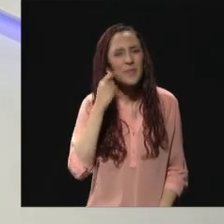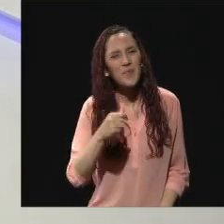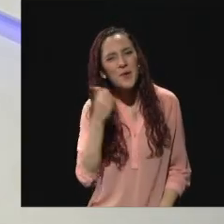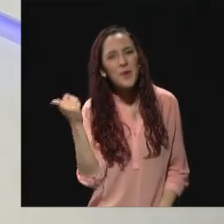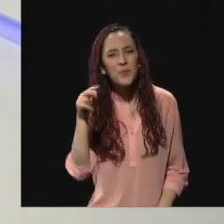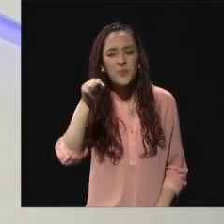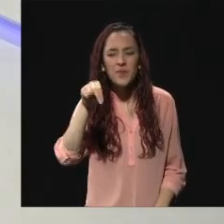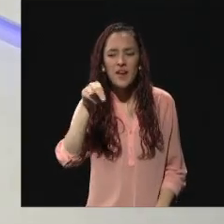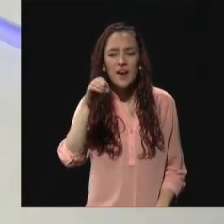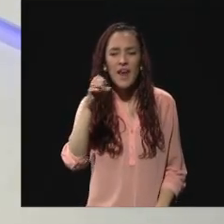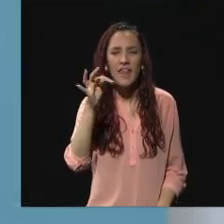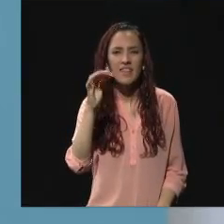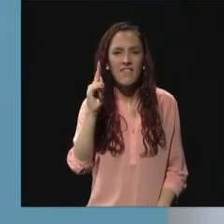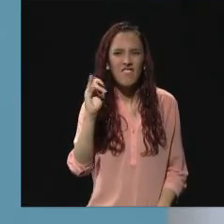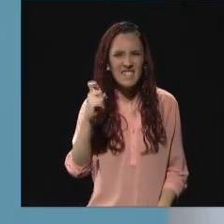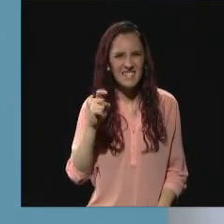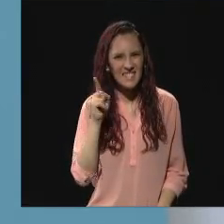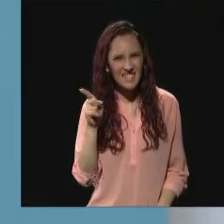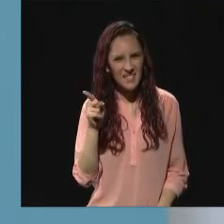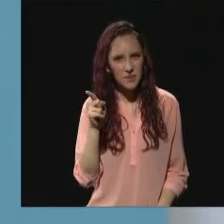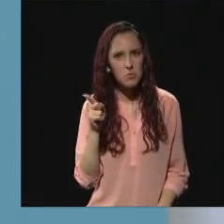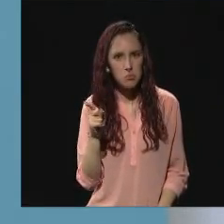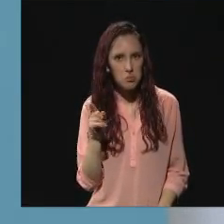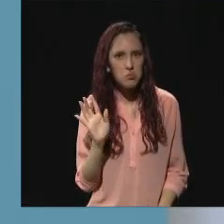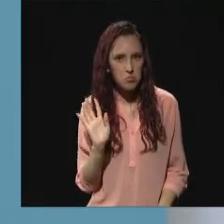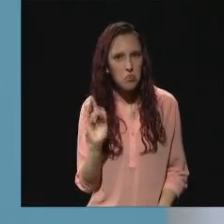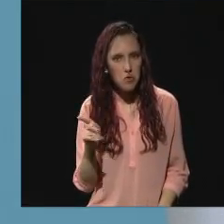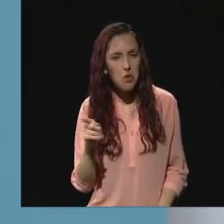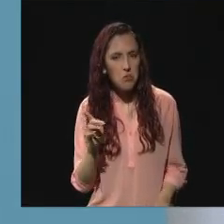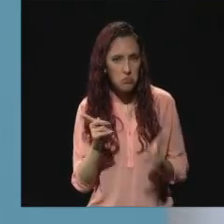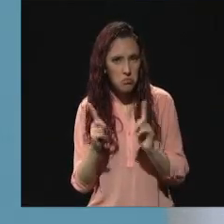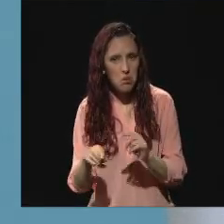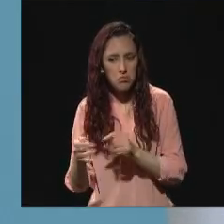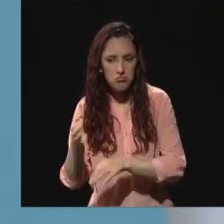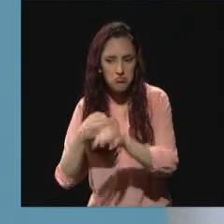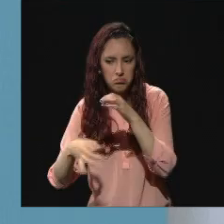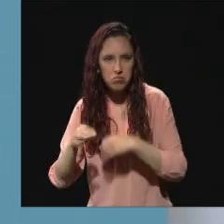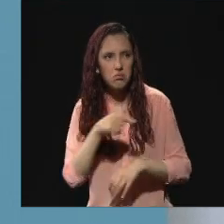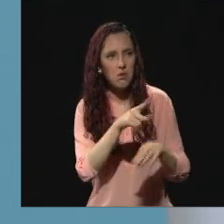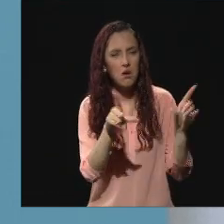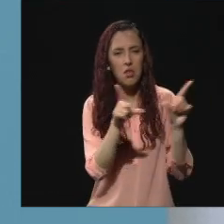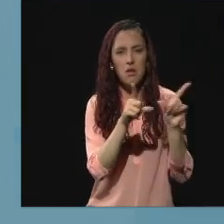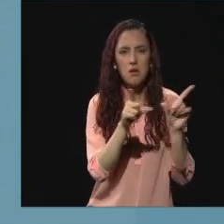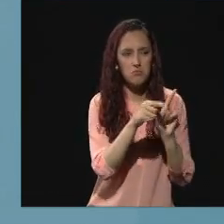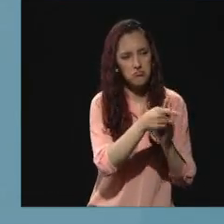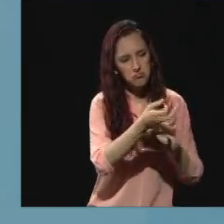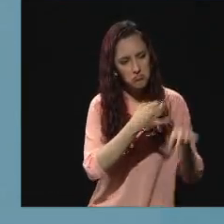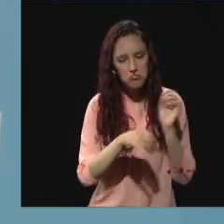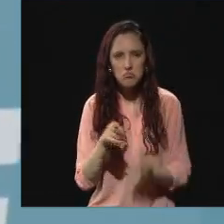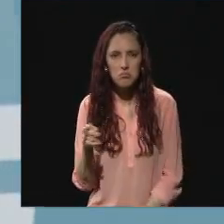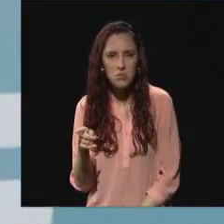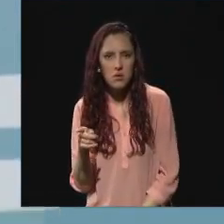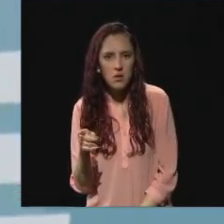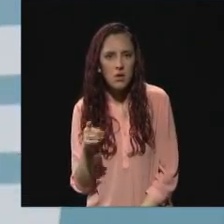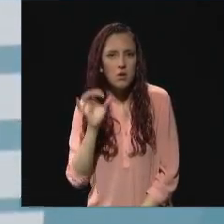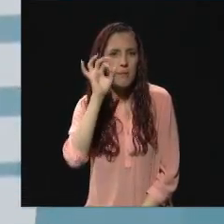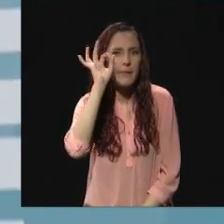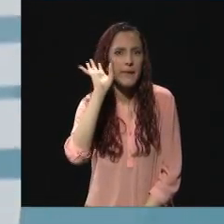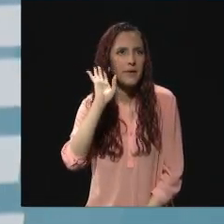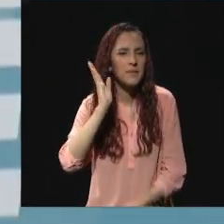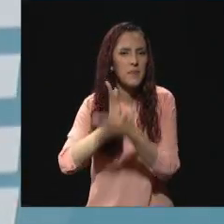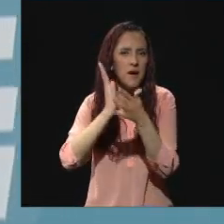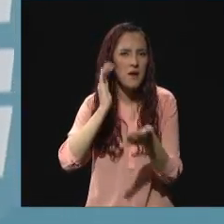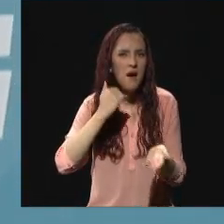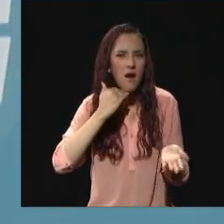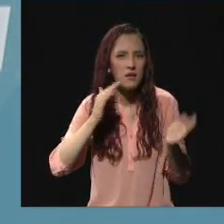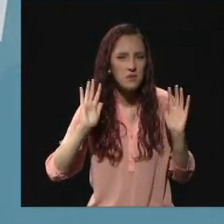es una plataforma de audiovisuales que puede ser sustituto incluso la televisión por cable a lo mejor en un escenario xd podría